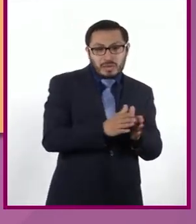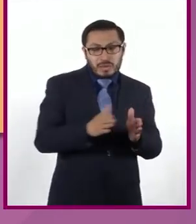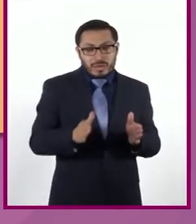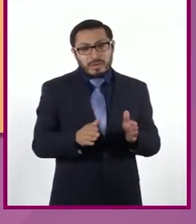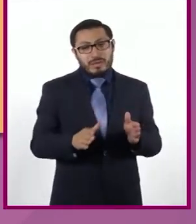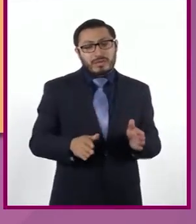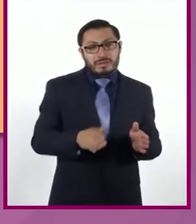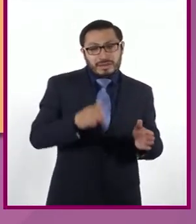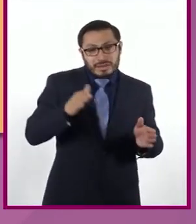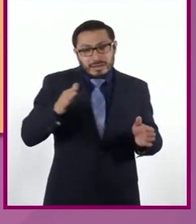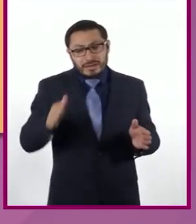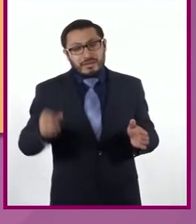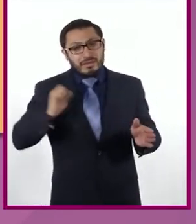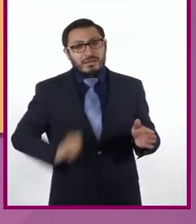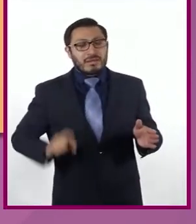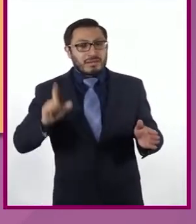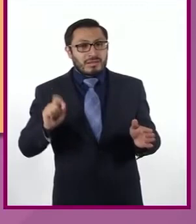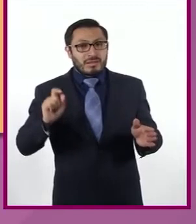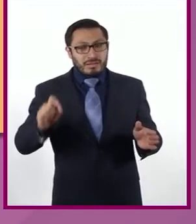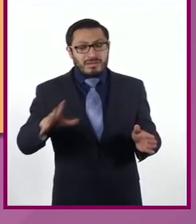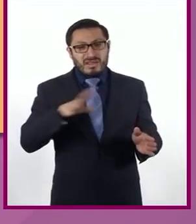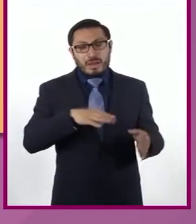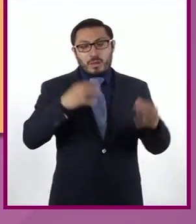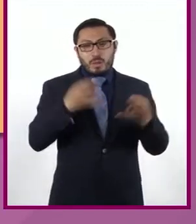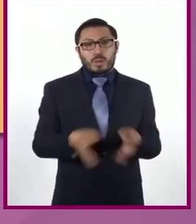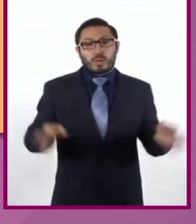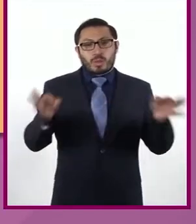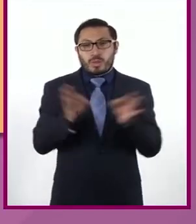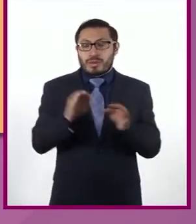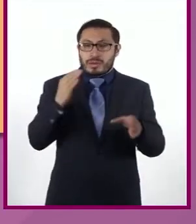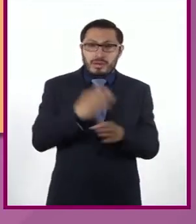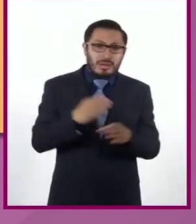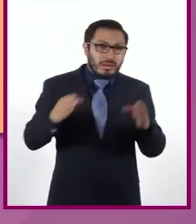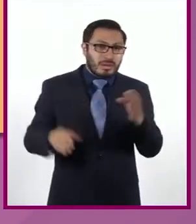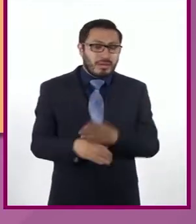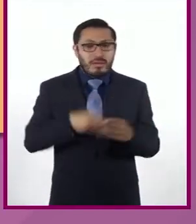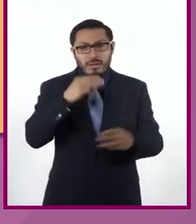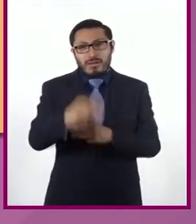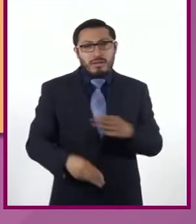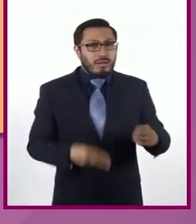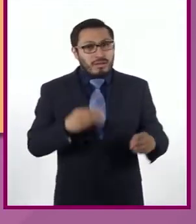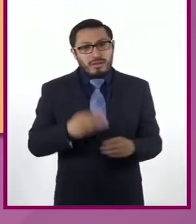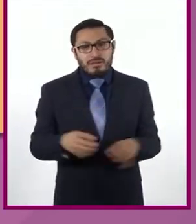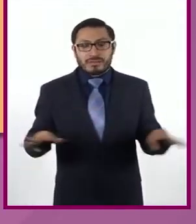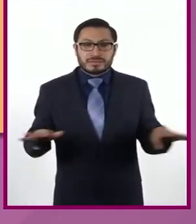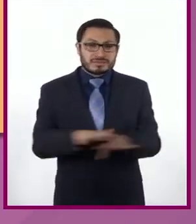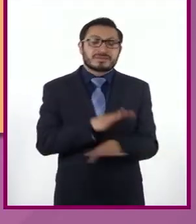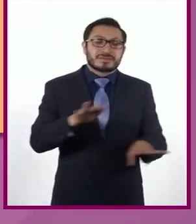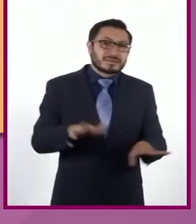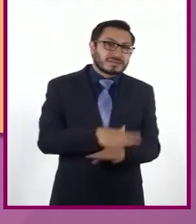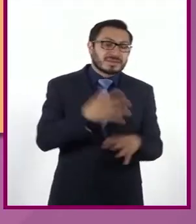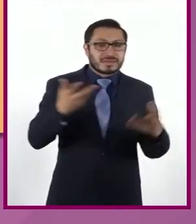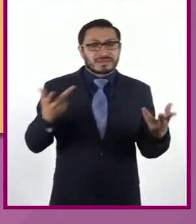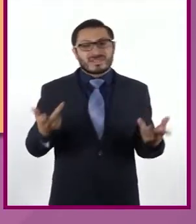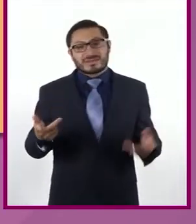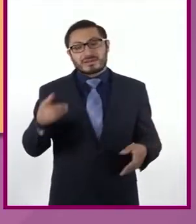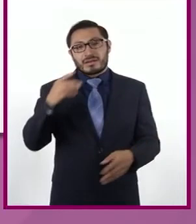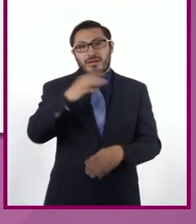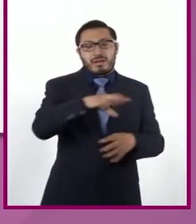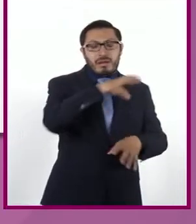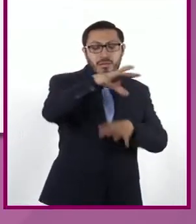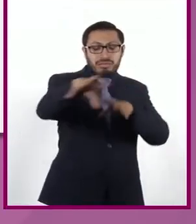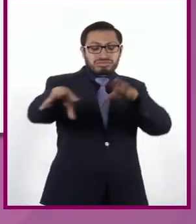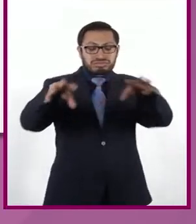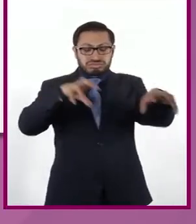primera mitad del siglo XX, sucedieron importantes acontecimientos mundiales y transformaciones en todos los ámbitos de la